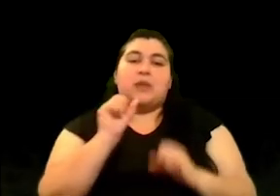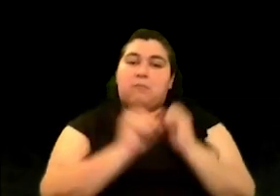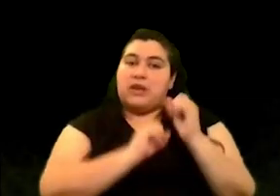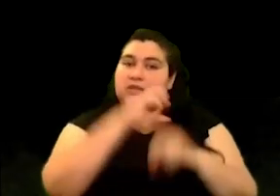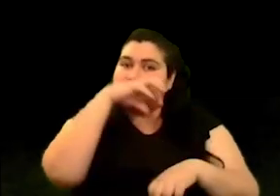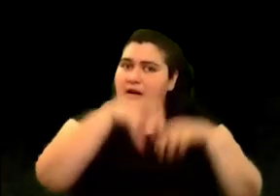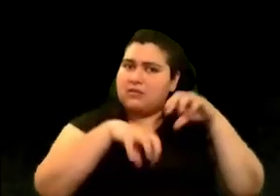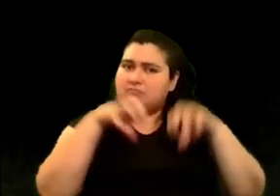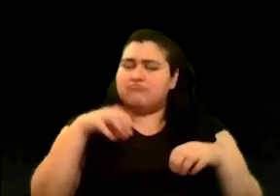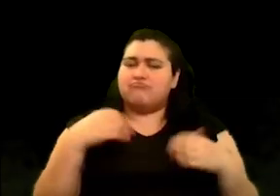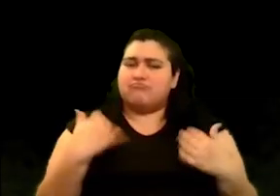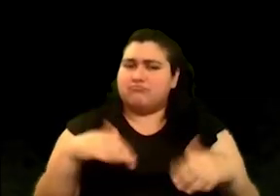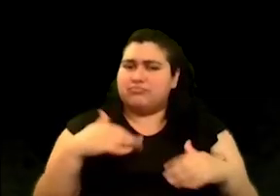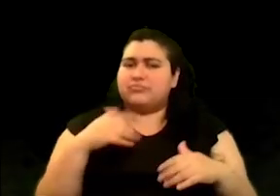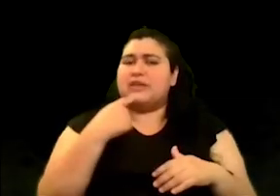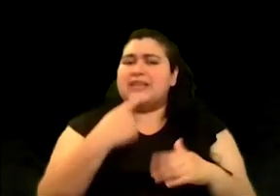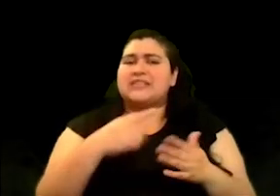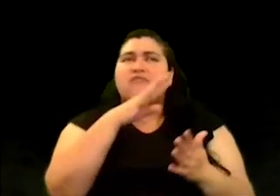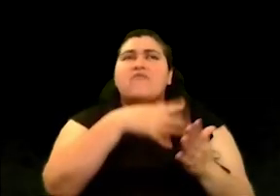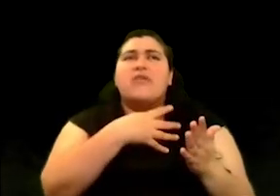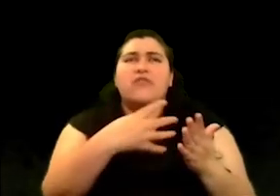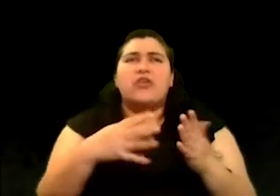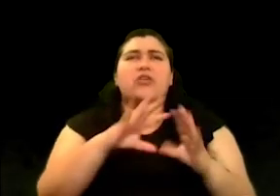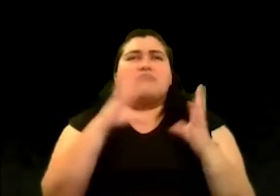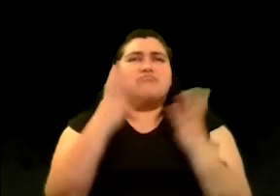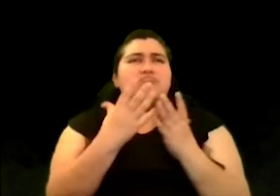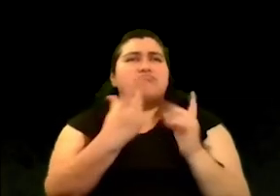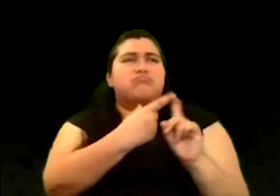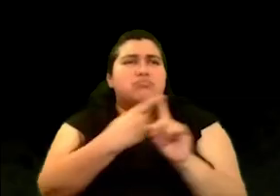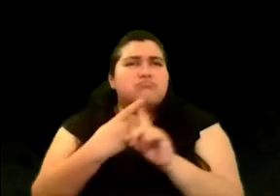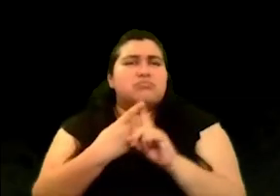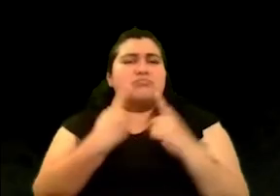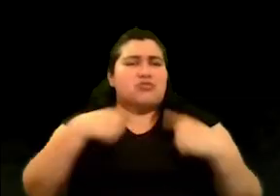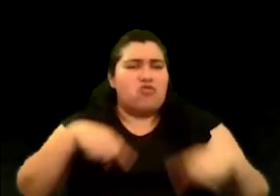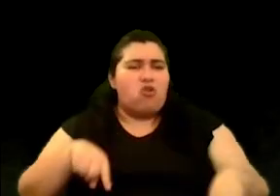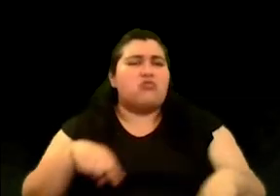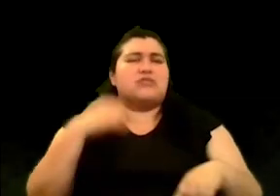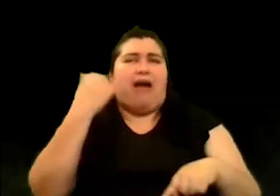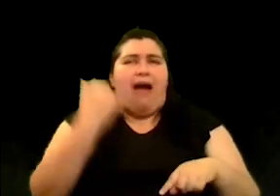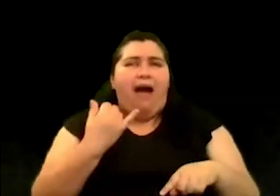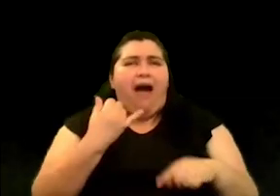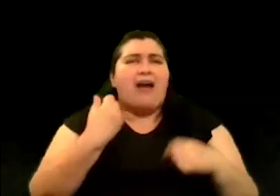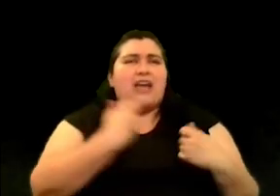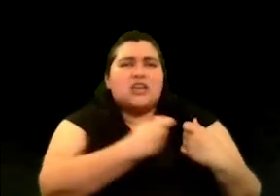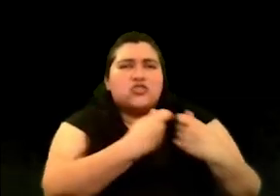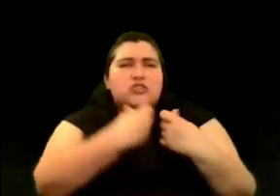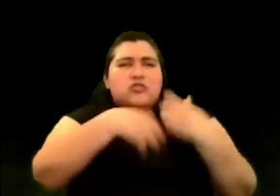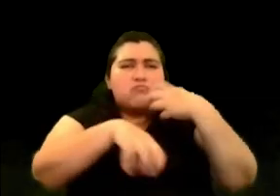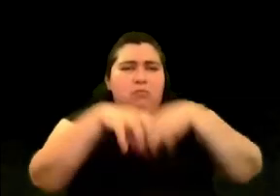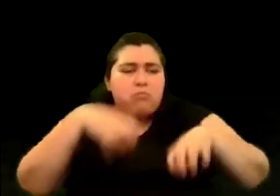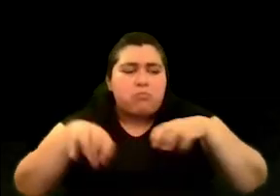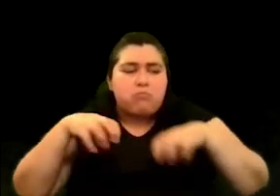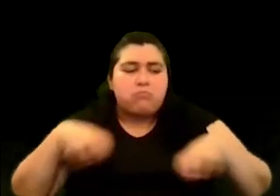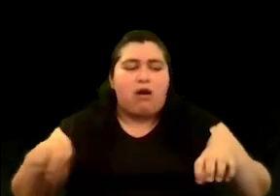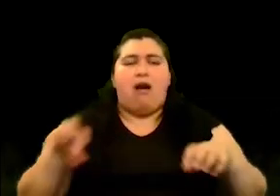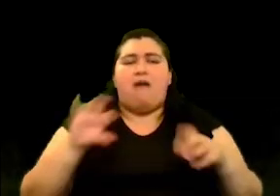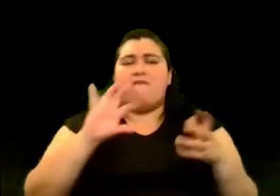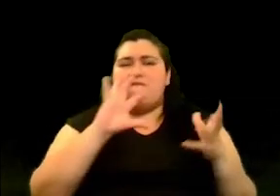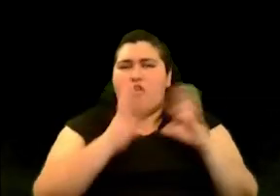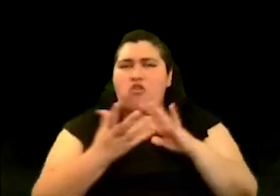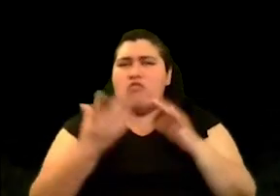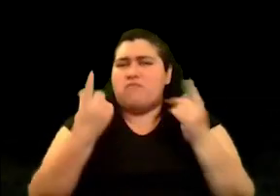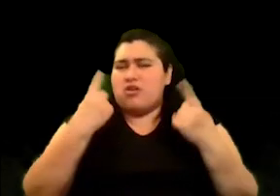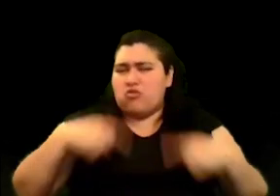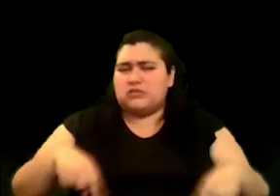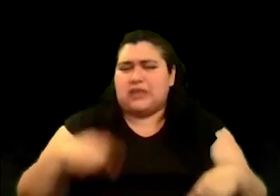decir, yo hago planificación fiscal internacional y te vendo mamuscas de sociedades, te vendo interpretaciones raras, y la verdad